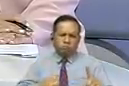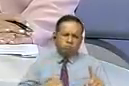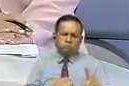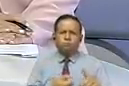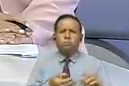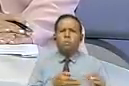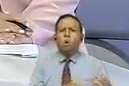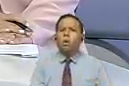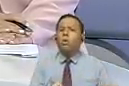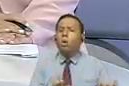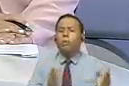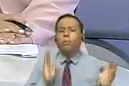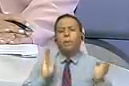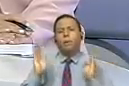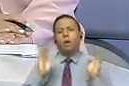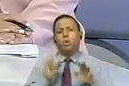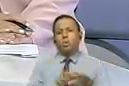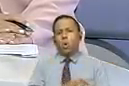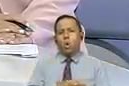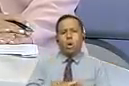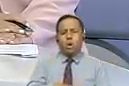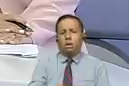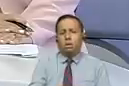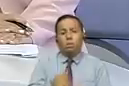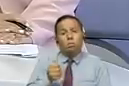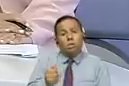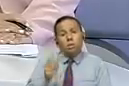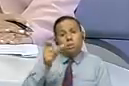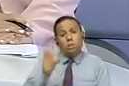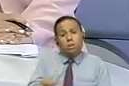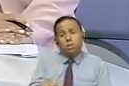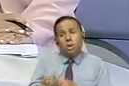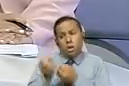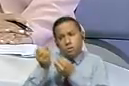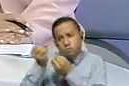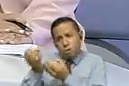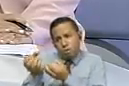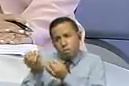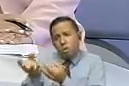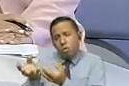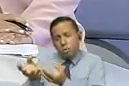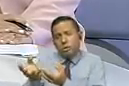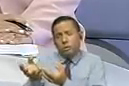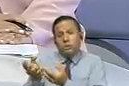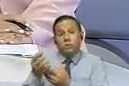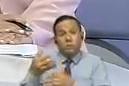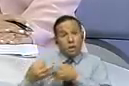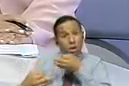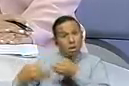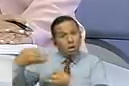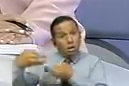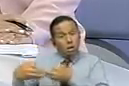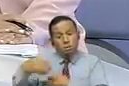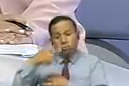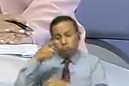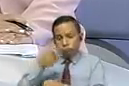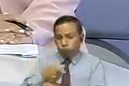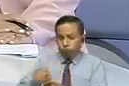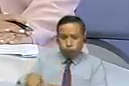Ríos. Según las autoridades, el hombre confesó el crimen. En la audiencia le dictaron prisión por el delito de